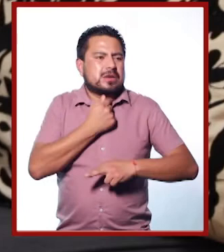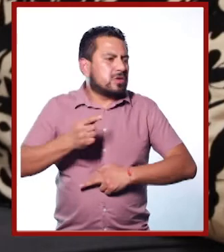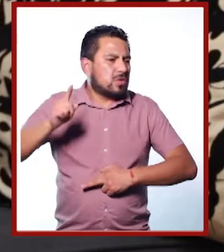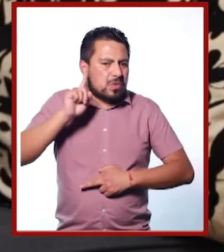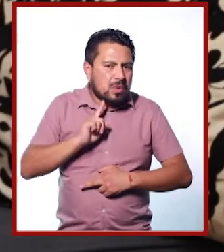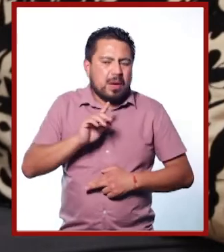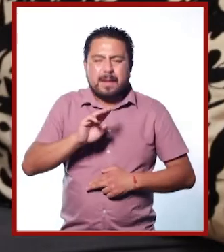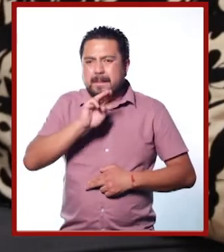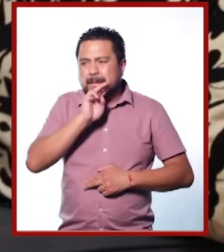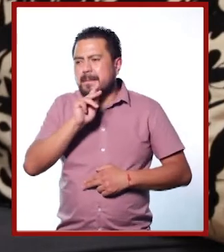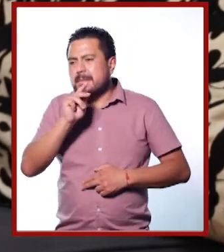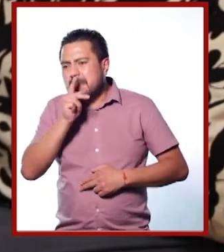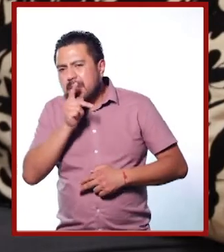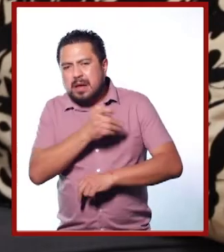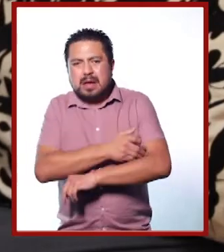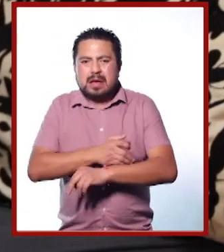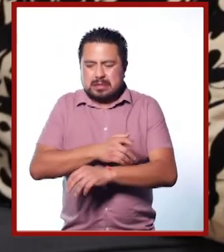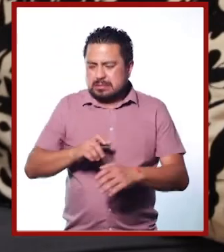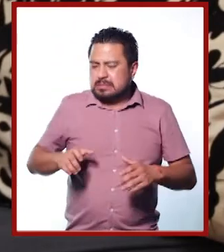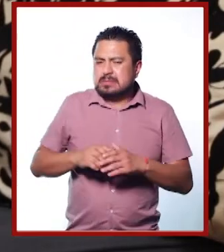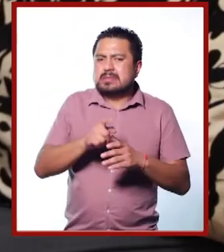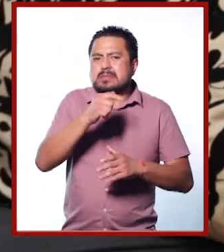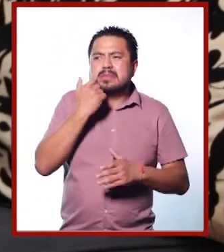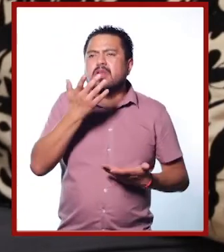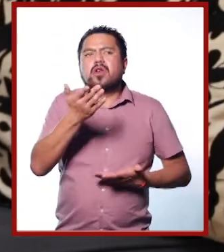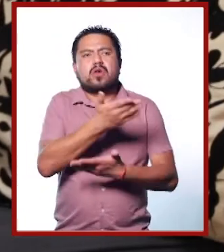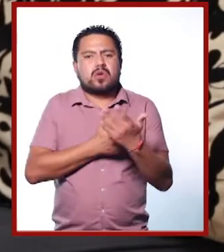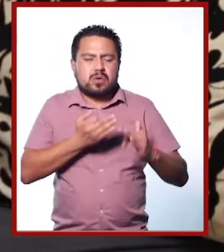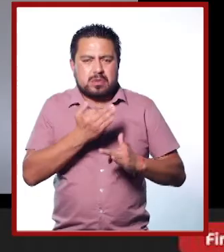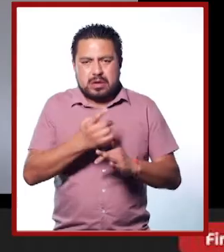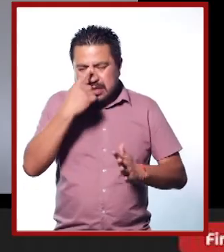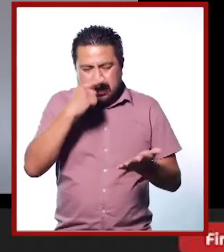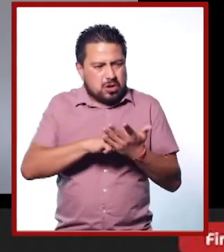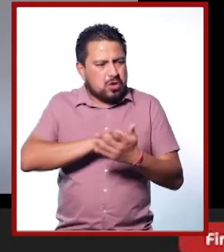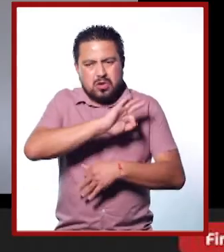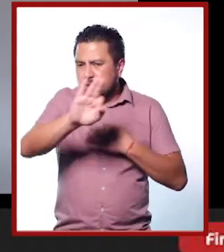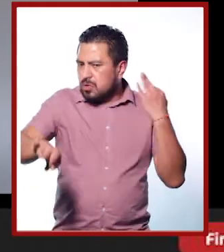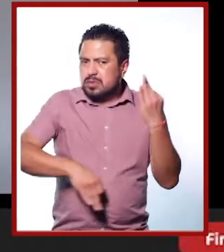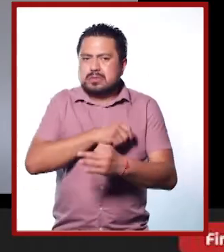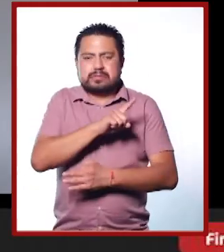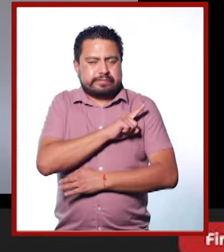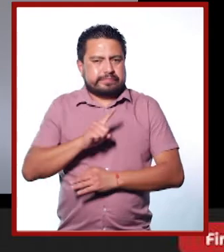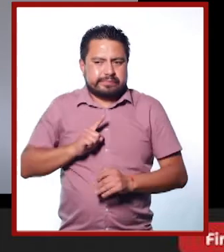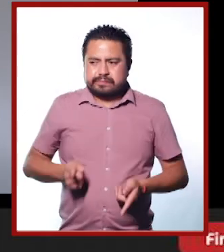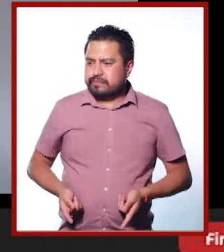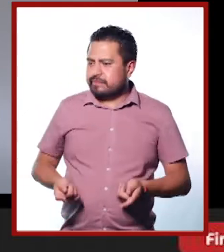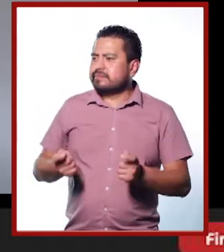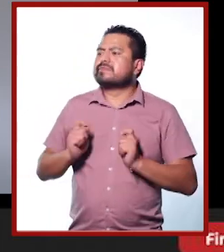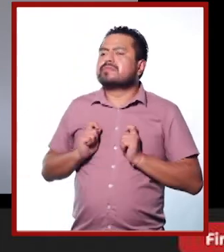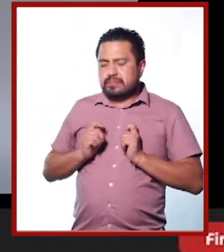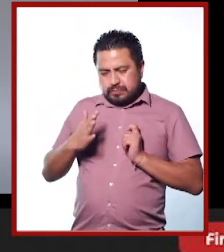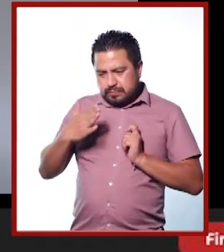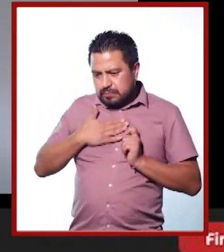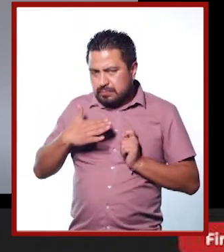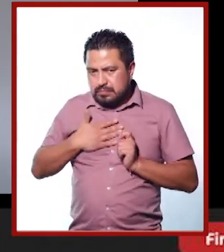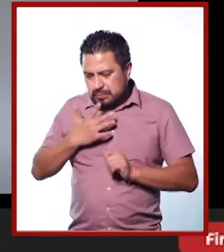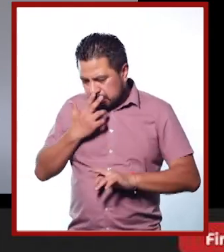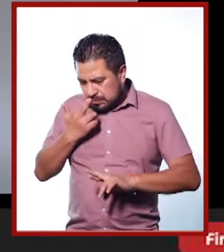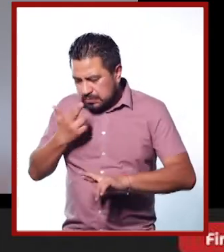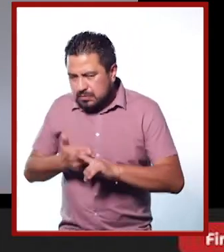maestros, maestras, madres y padres de familia que quieras compartir? Yo creo que todos nos pongamos el saco. O sea, que no es